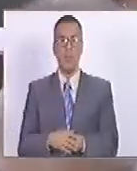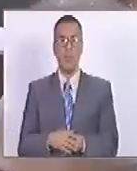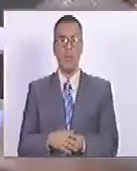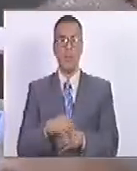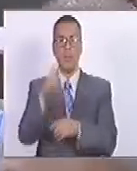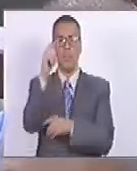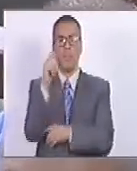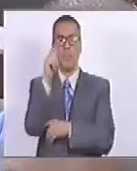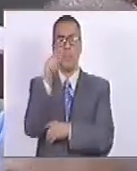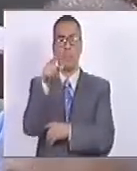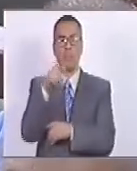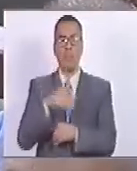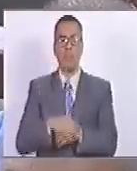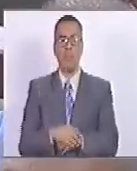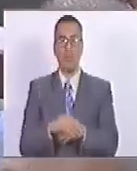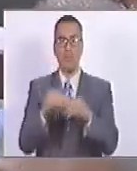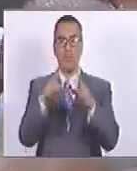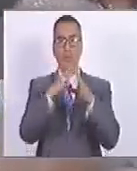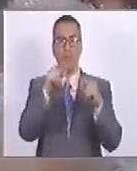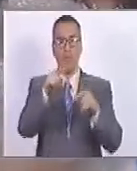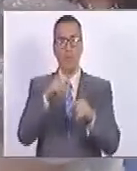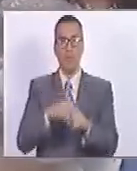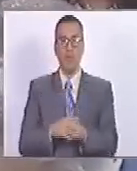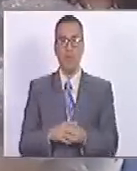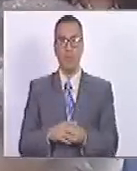diputados todos. Este